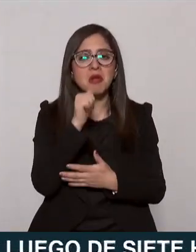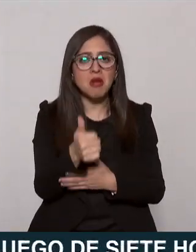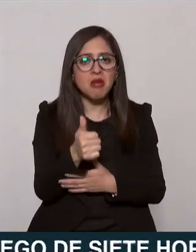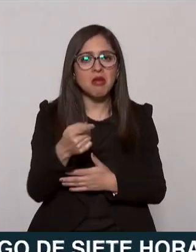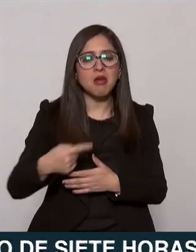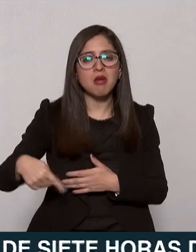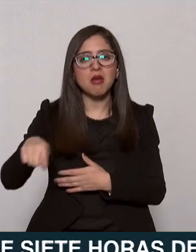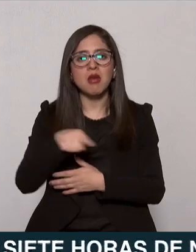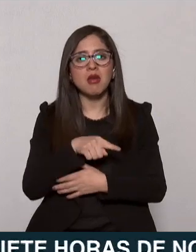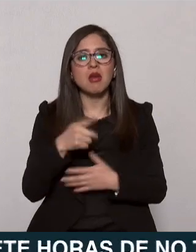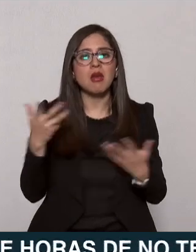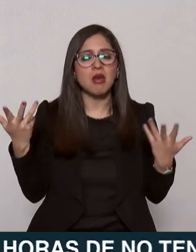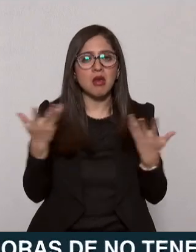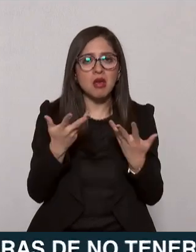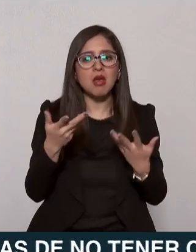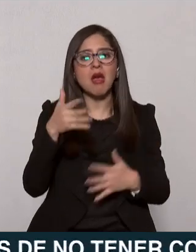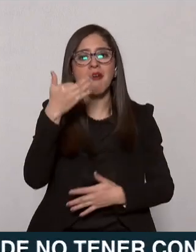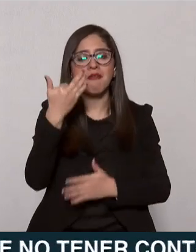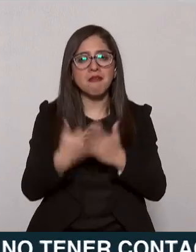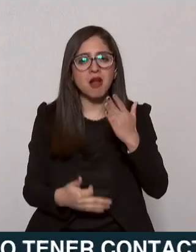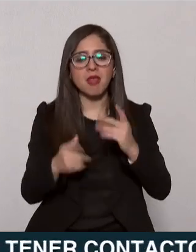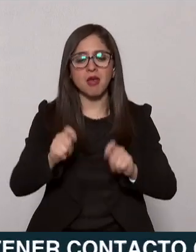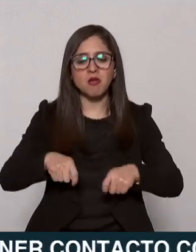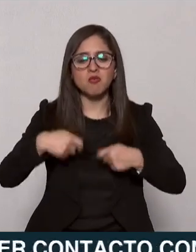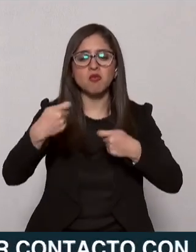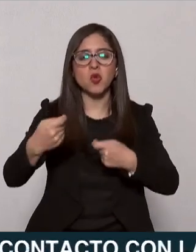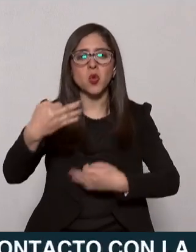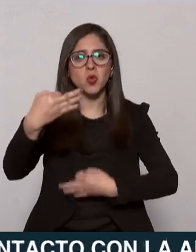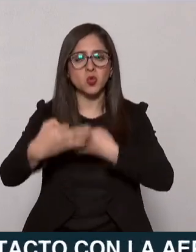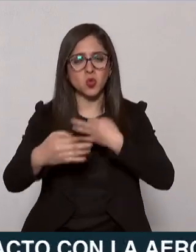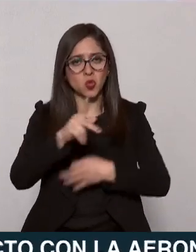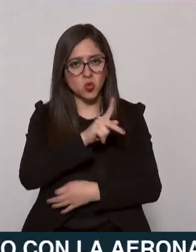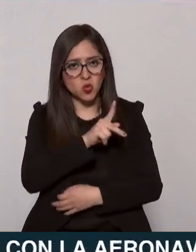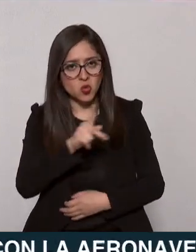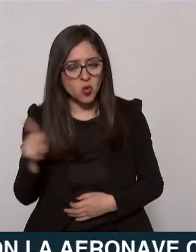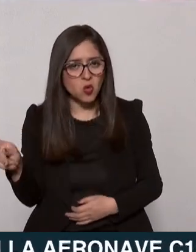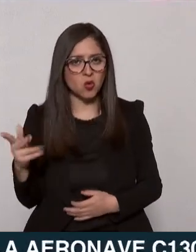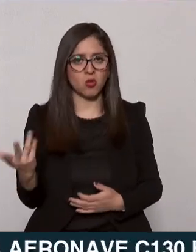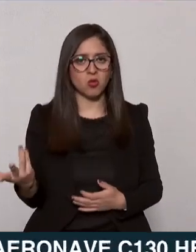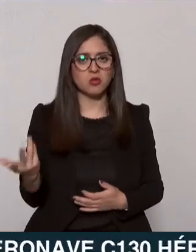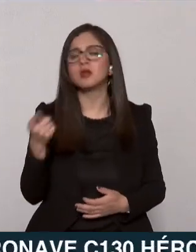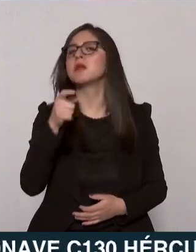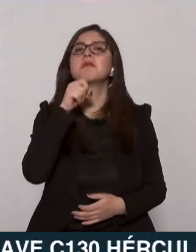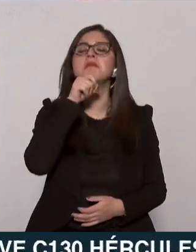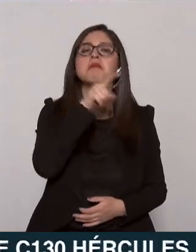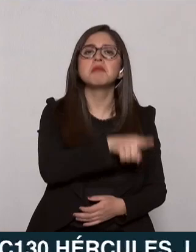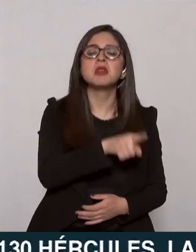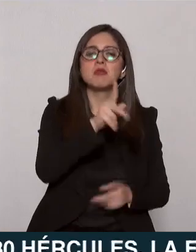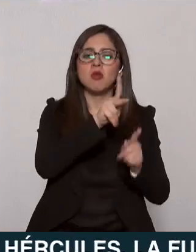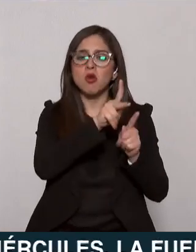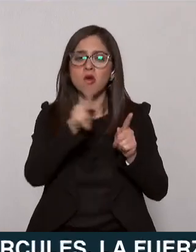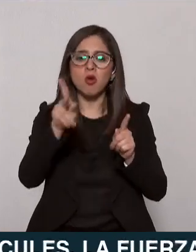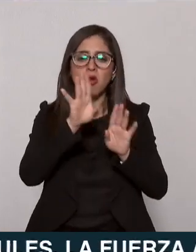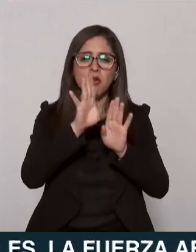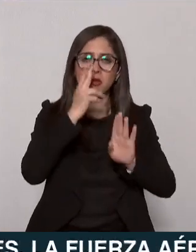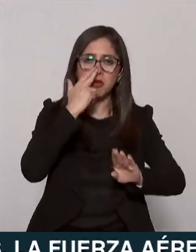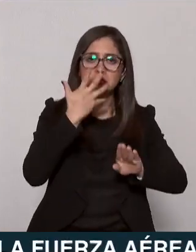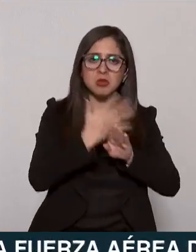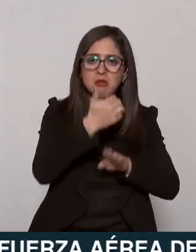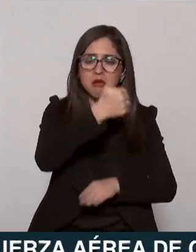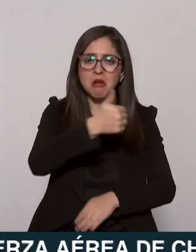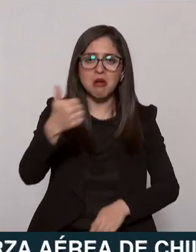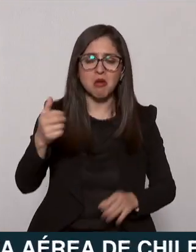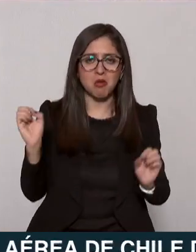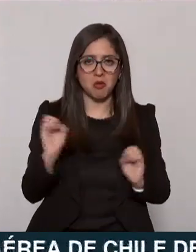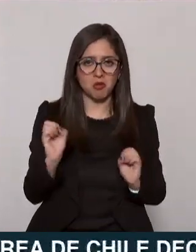hacer y tal vez no se juzgó a todos o no se enfrentó a todos con la misma vara. Maestro Perdomo, muy buenas